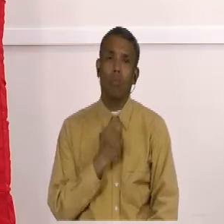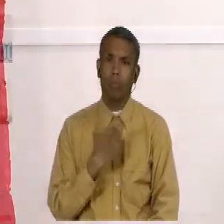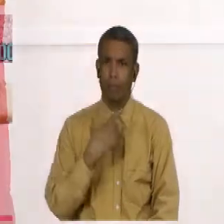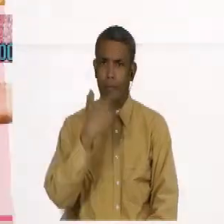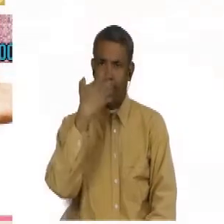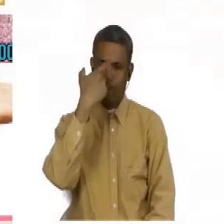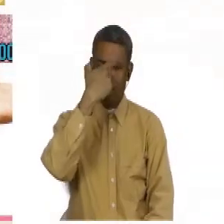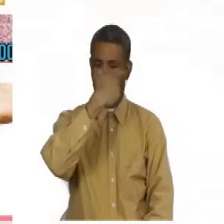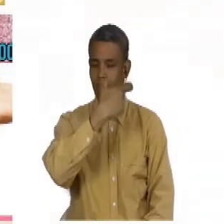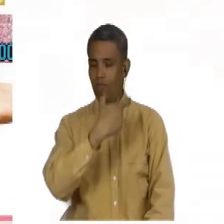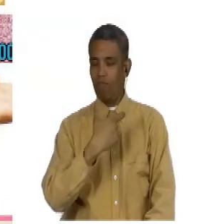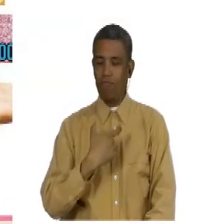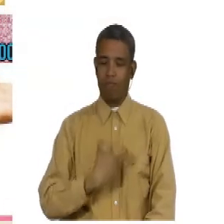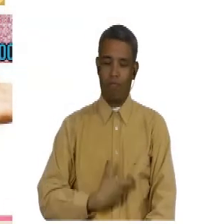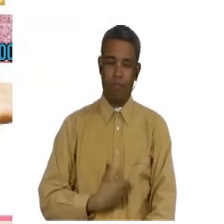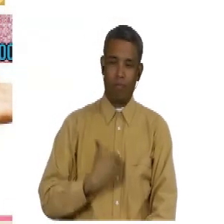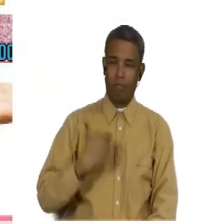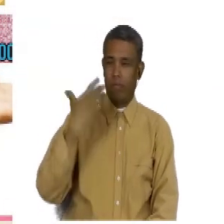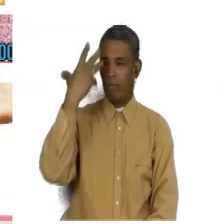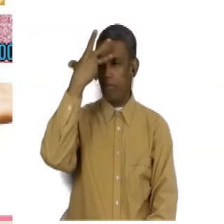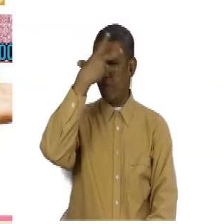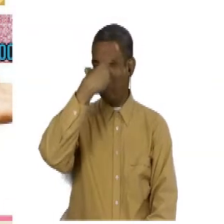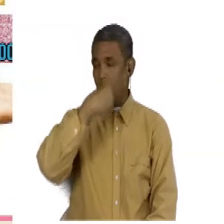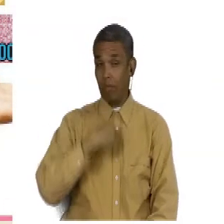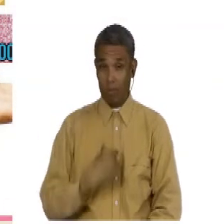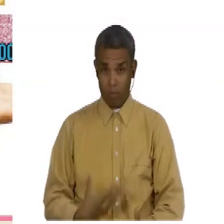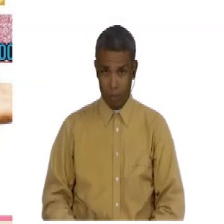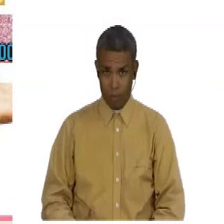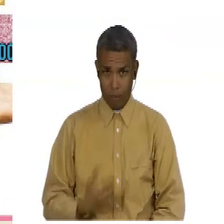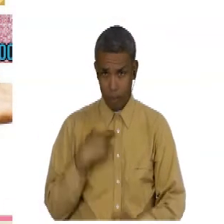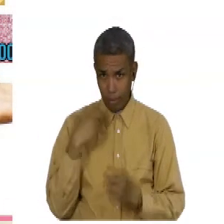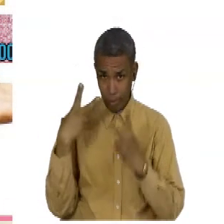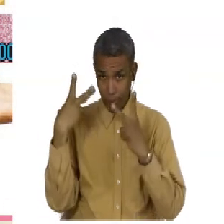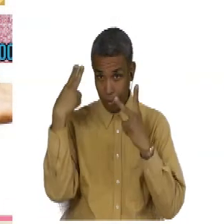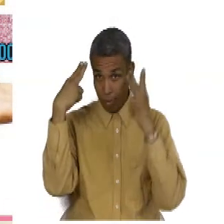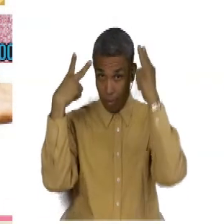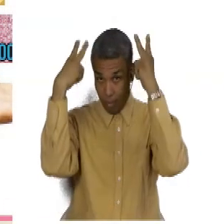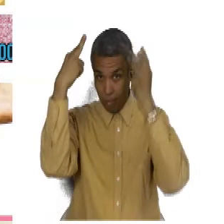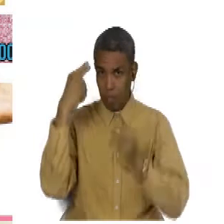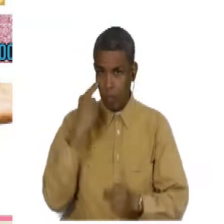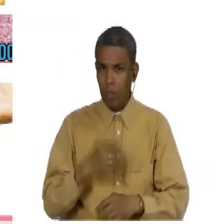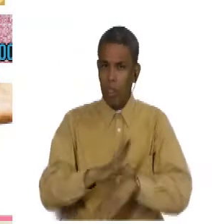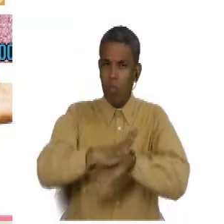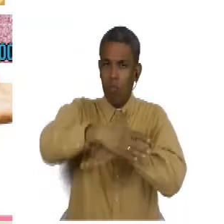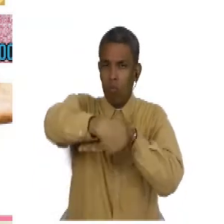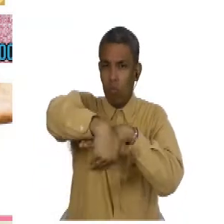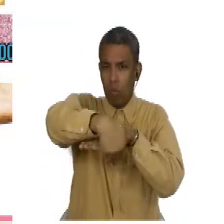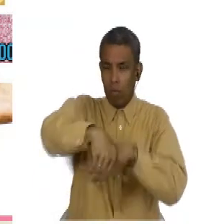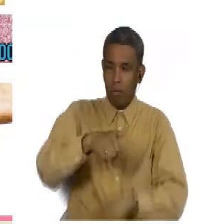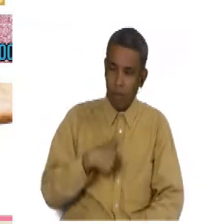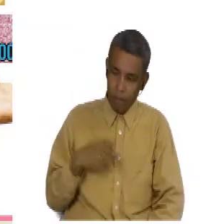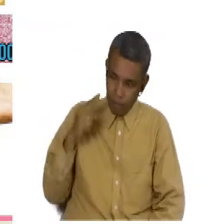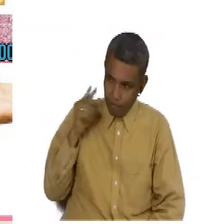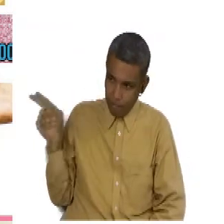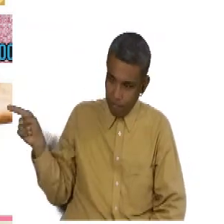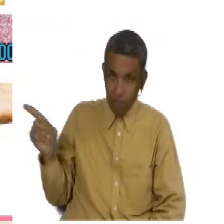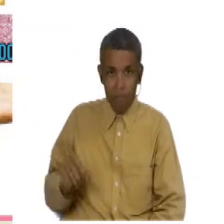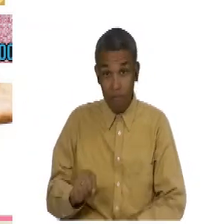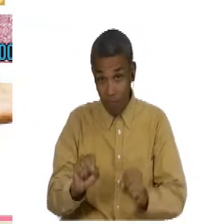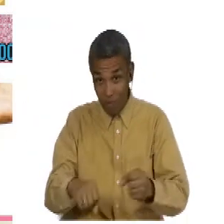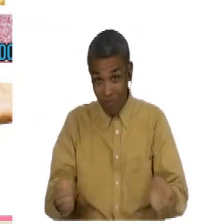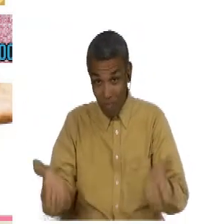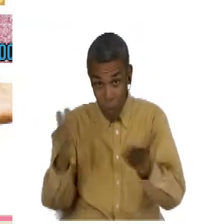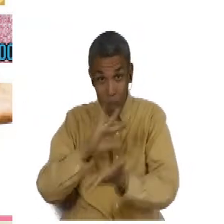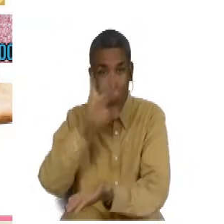Belleza Prince. Ustedes pueden observar la dirección en pantalla, estamos ahorita en oferta para que usted se pueda consentir. Y